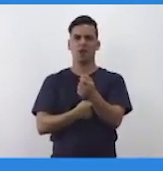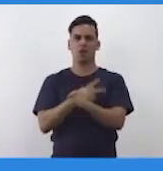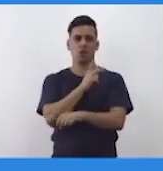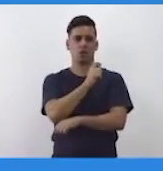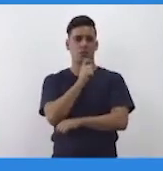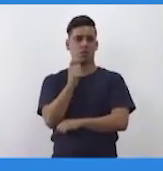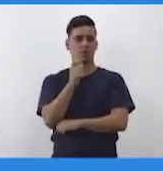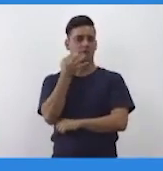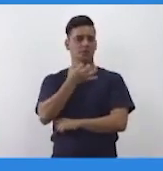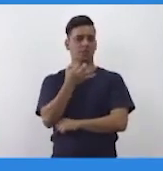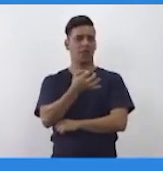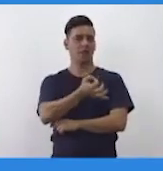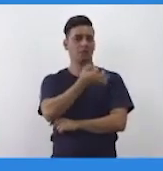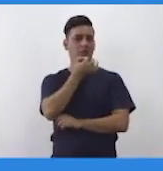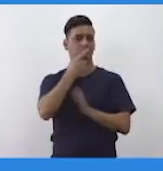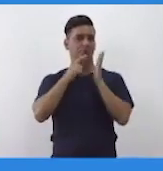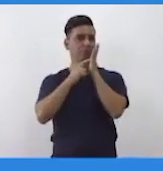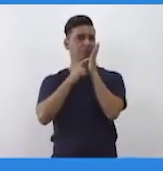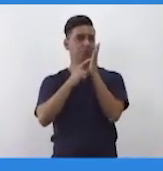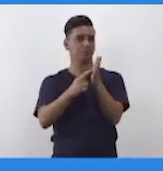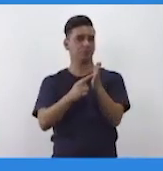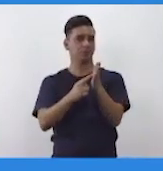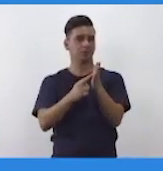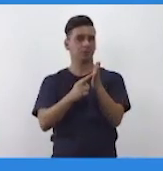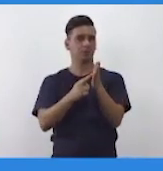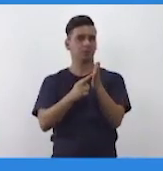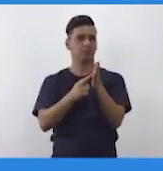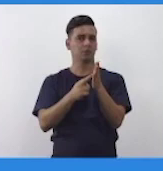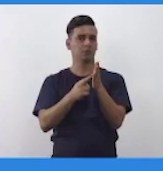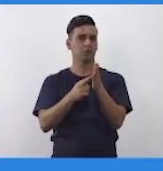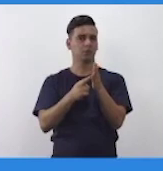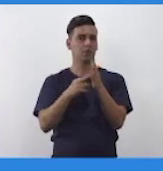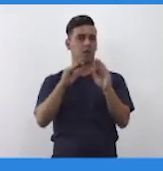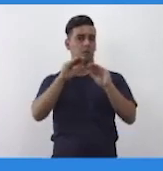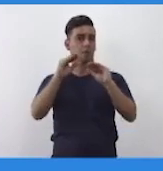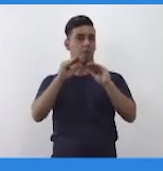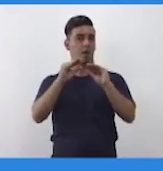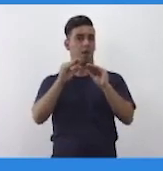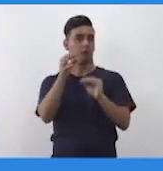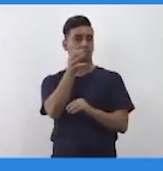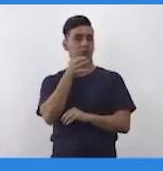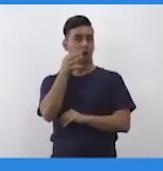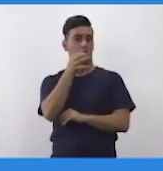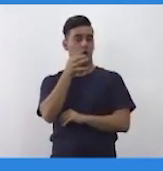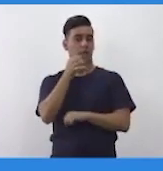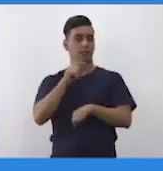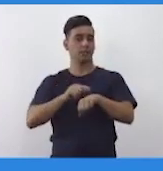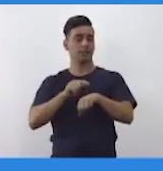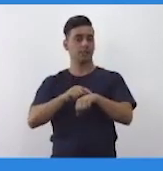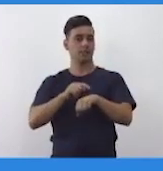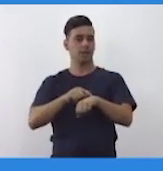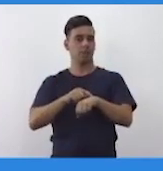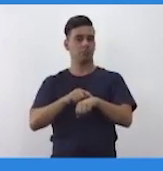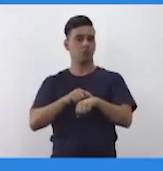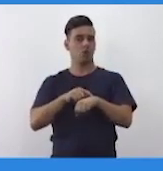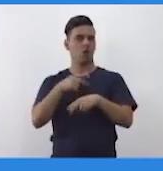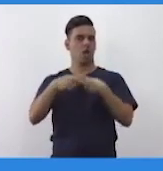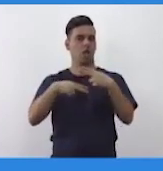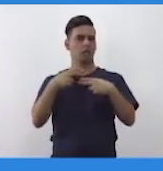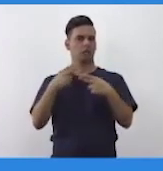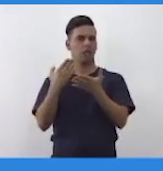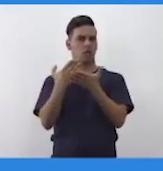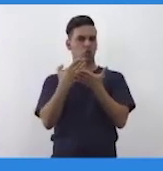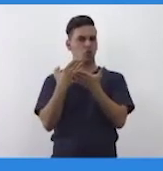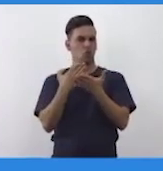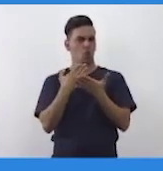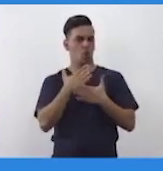ustedes, recomienda organizar el tiempo. Organizar el tiempo no solo para hacer tareas,